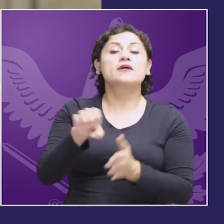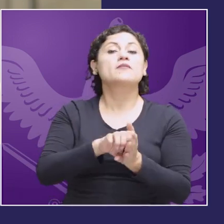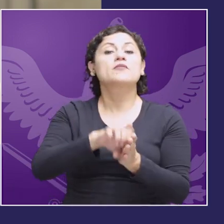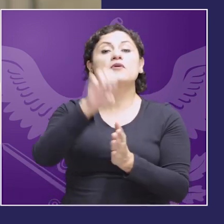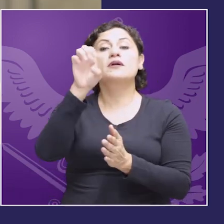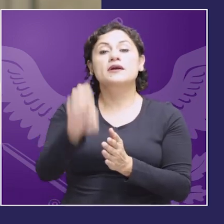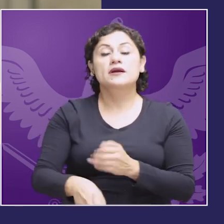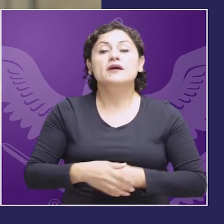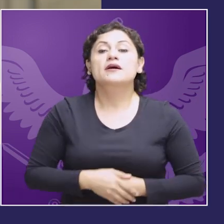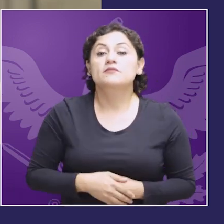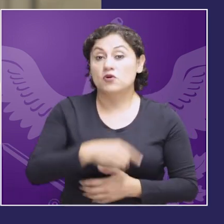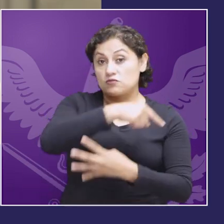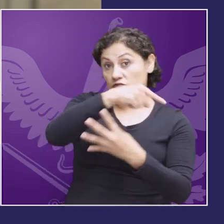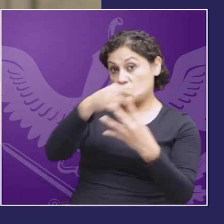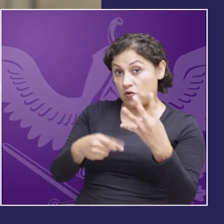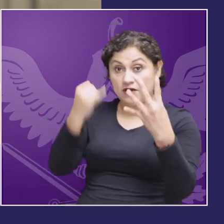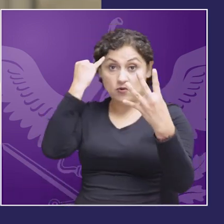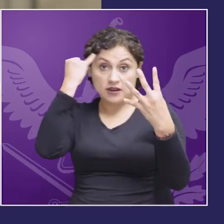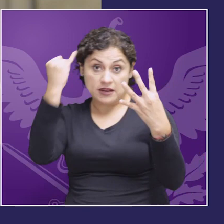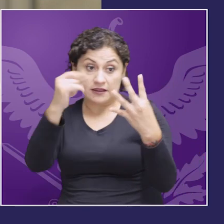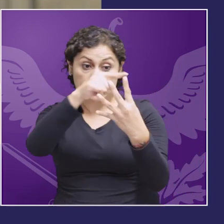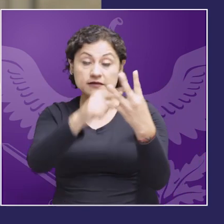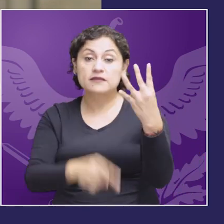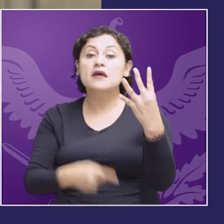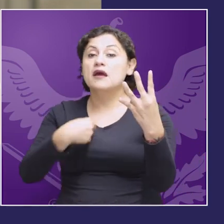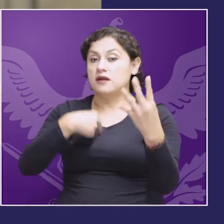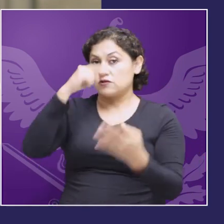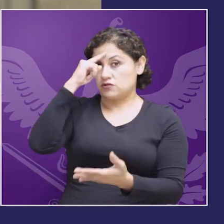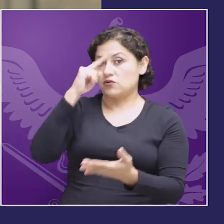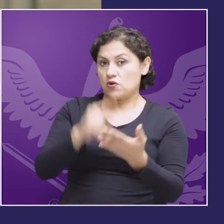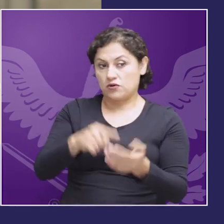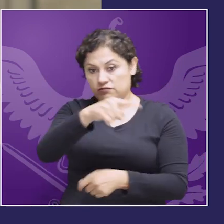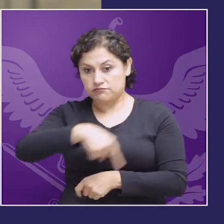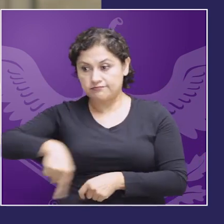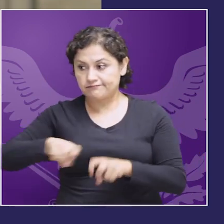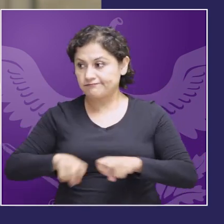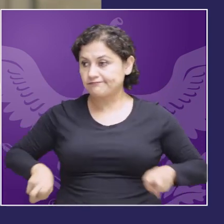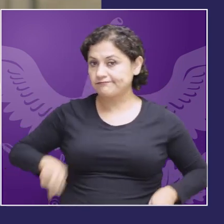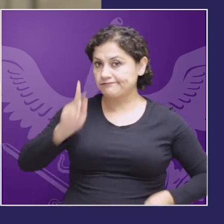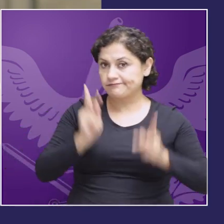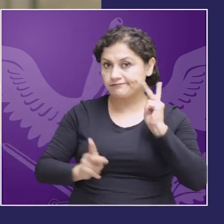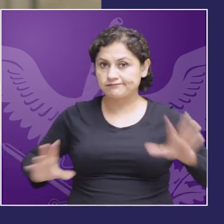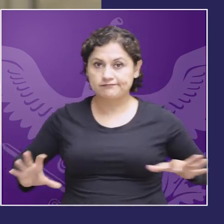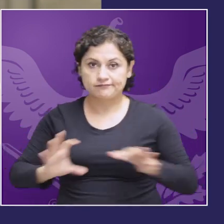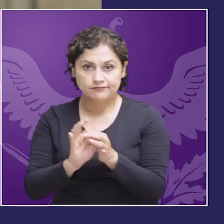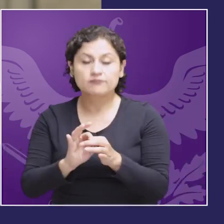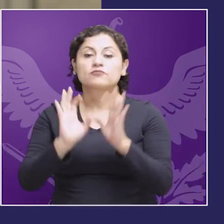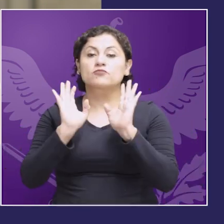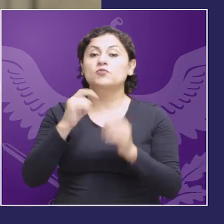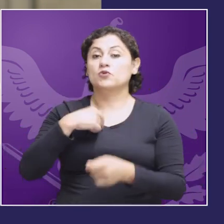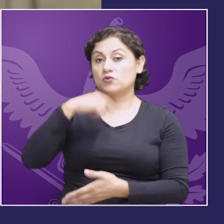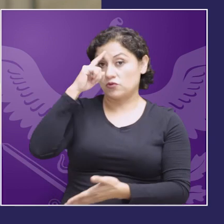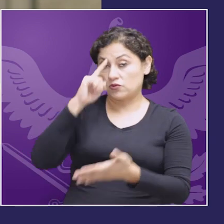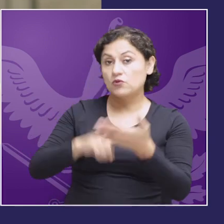fondo aportar al panel, al margen de que en línea con lo que yo dije primero, estas 4 ideas centrales que me parece que deben ser un marco